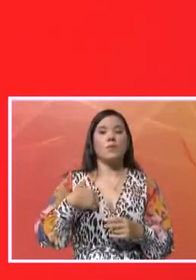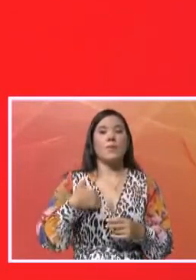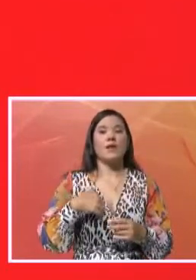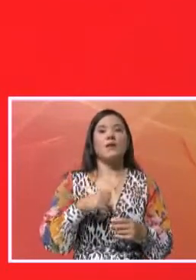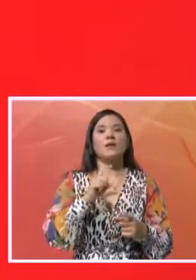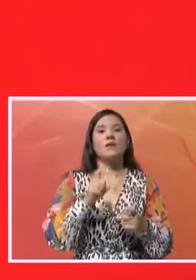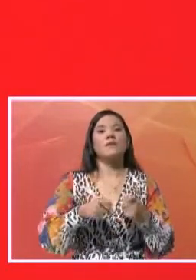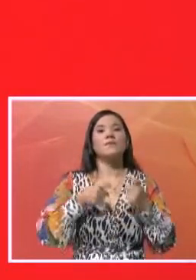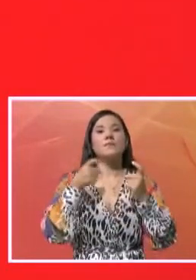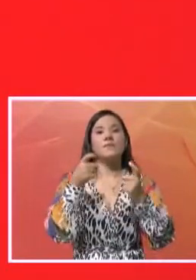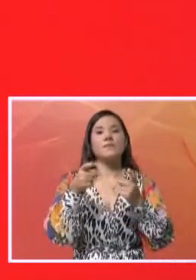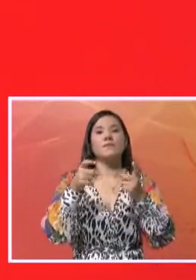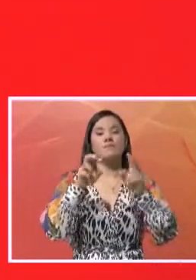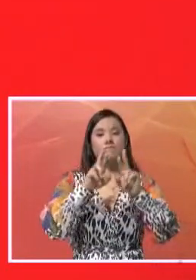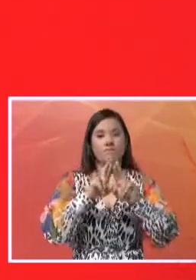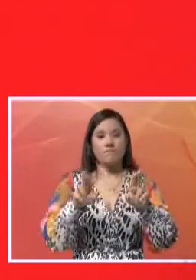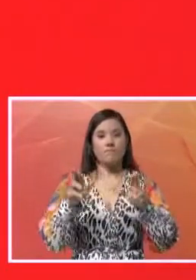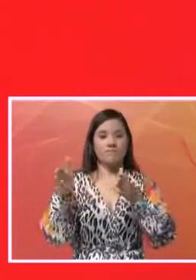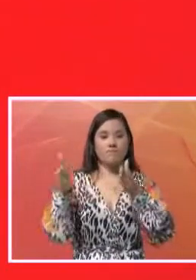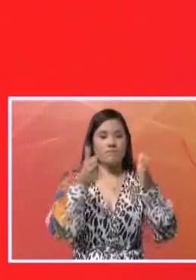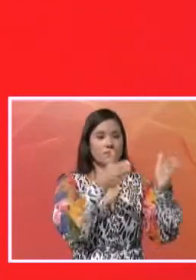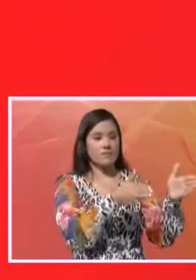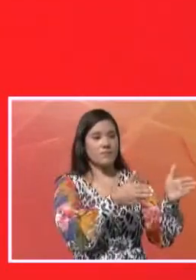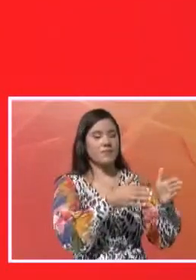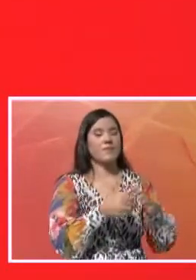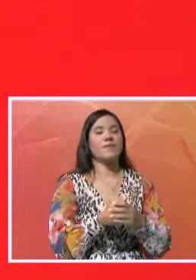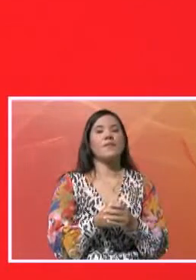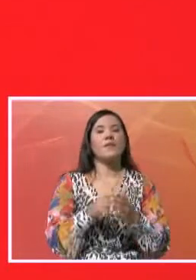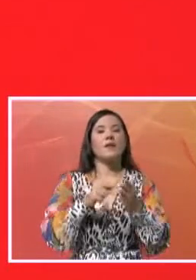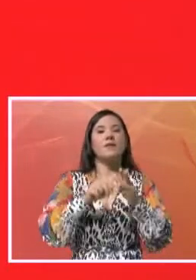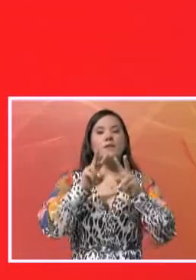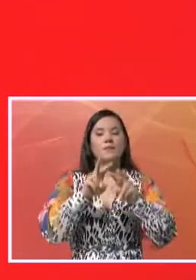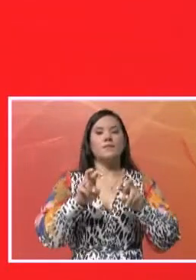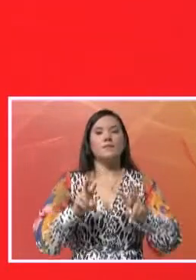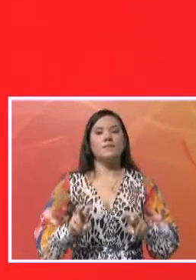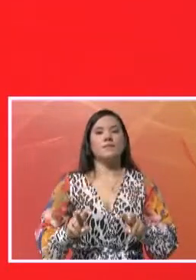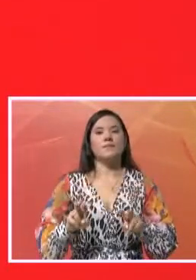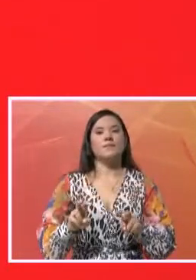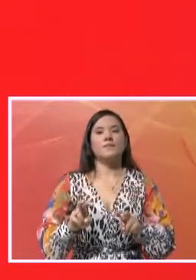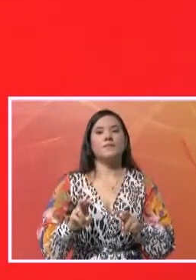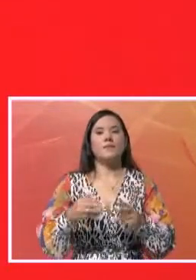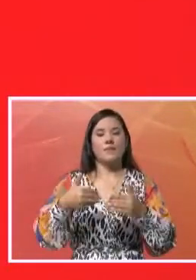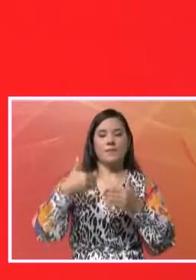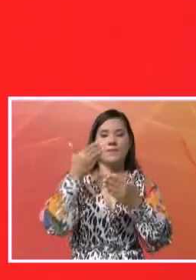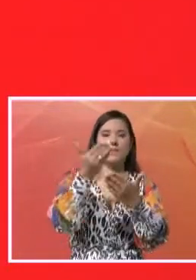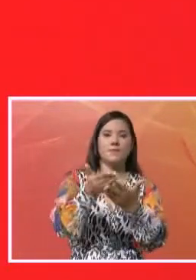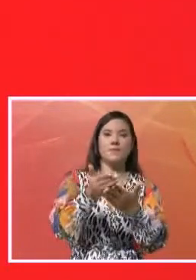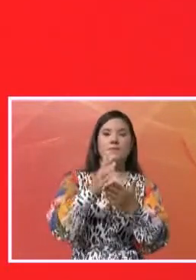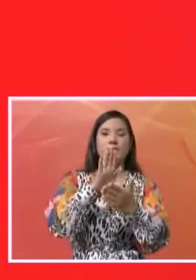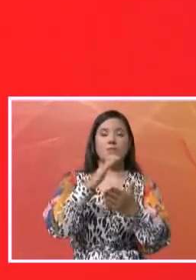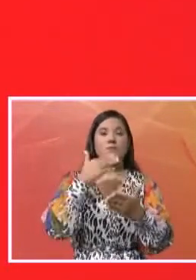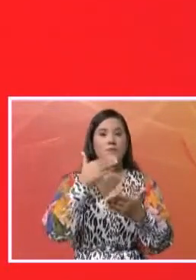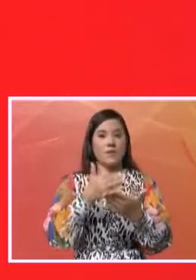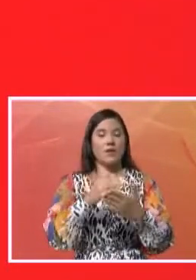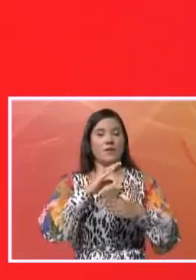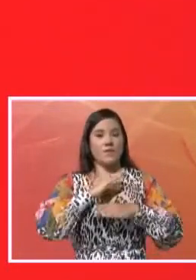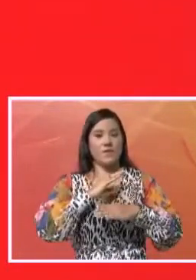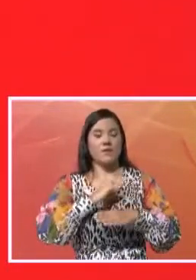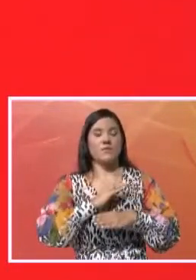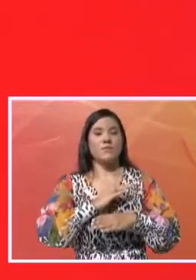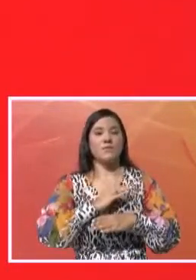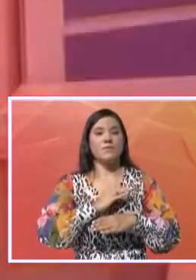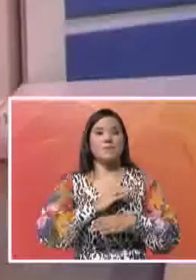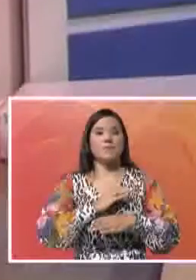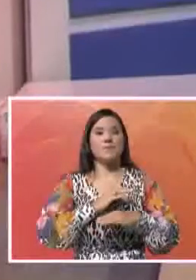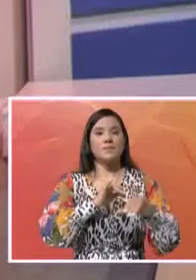se les realice el traspaso hemos estado haciendo ese operativo ha sido arduo pero ha sacado ya sus beneficios sean igual